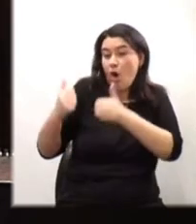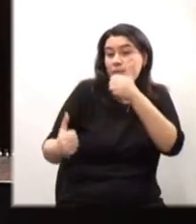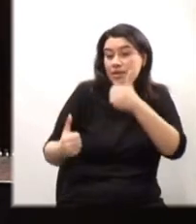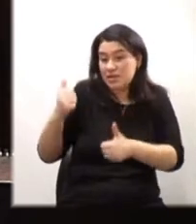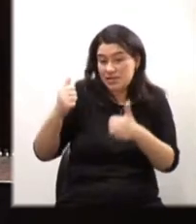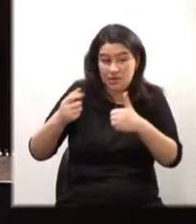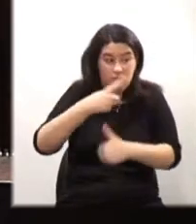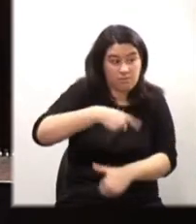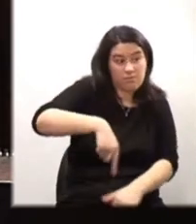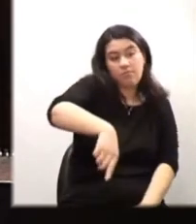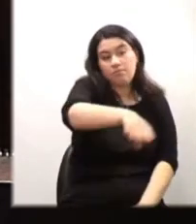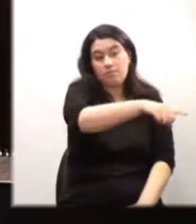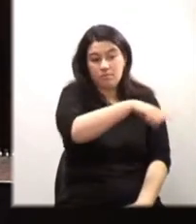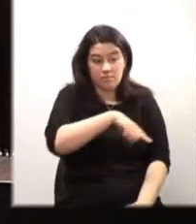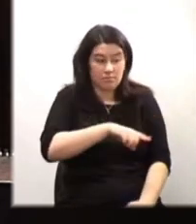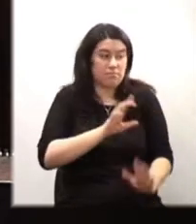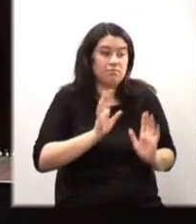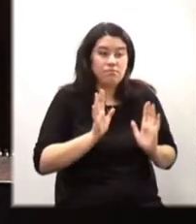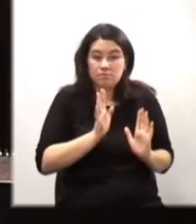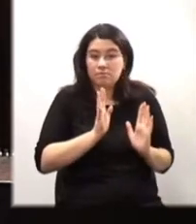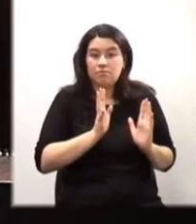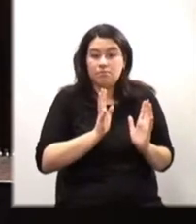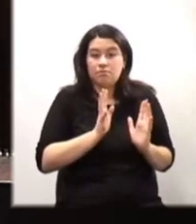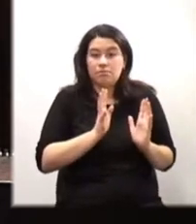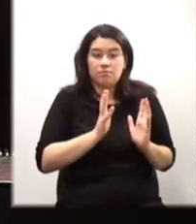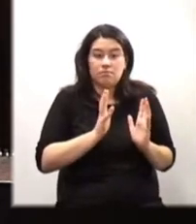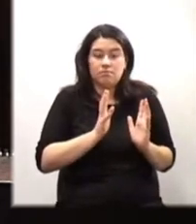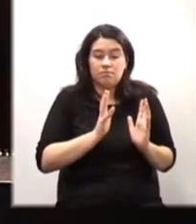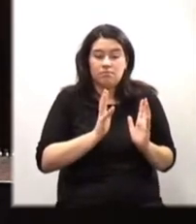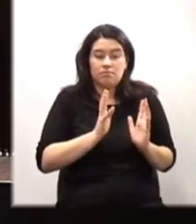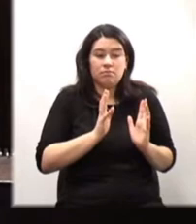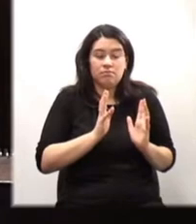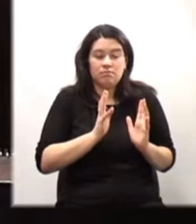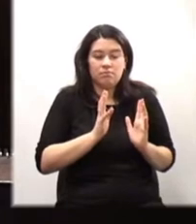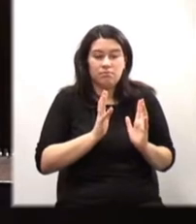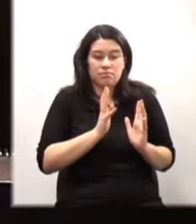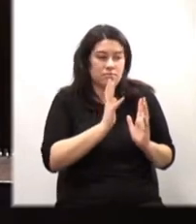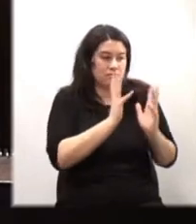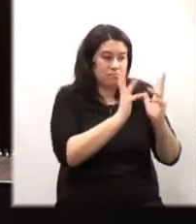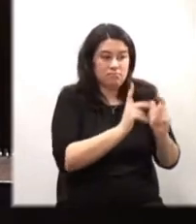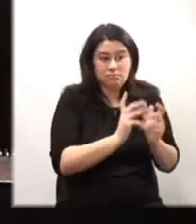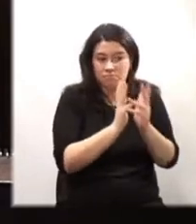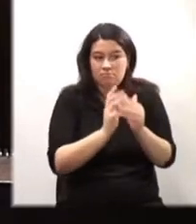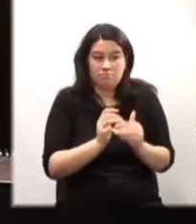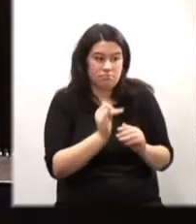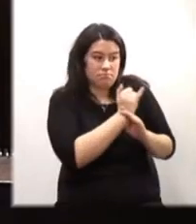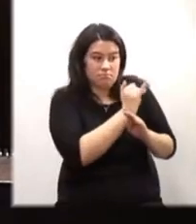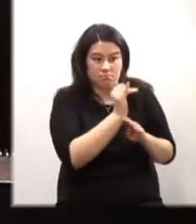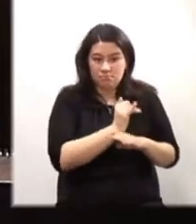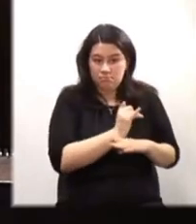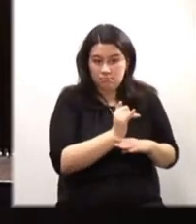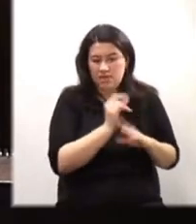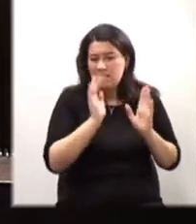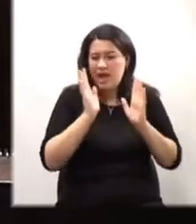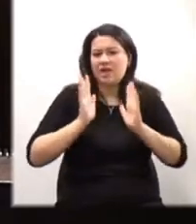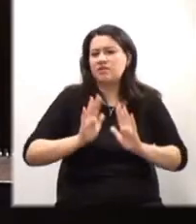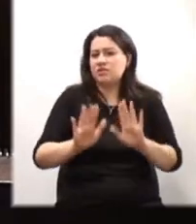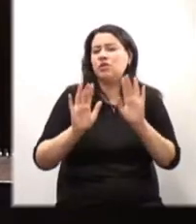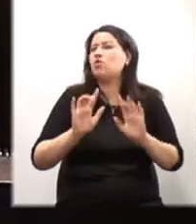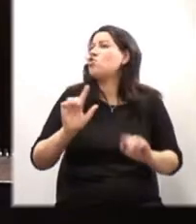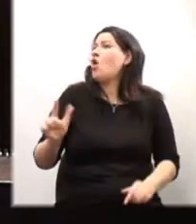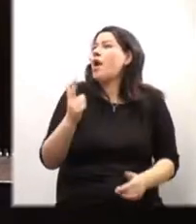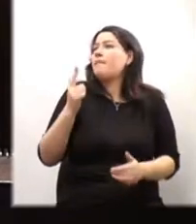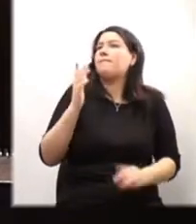respecto a otros posibles oferentes en ese sistema, y por ese camino avanza. O sea, no hay un